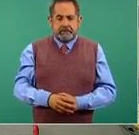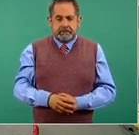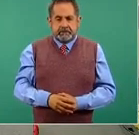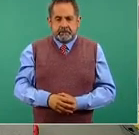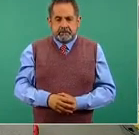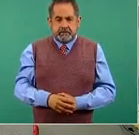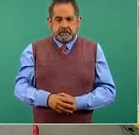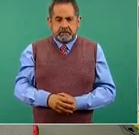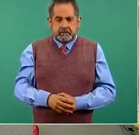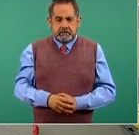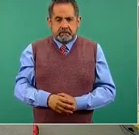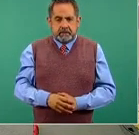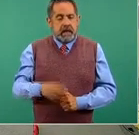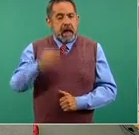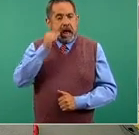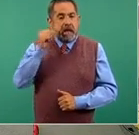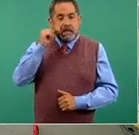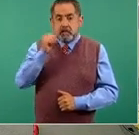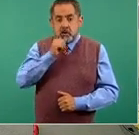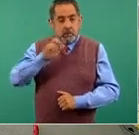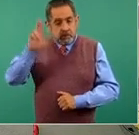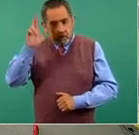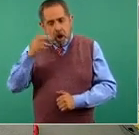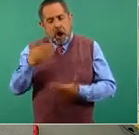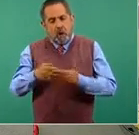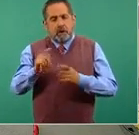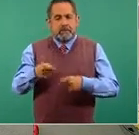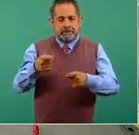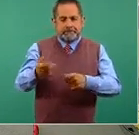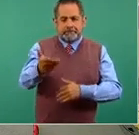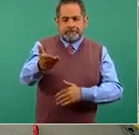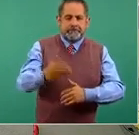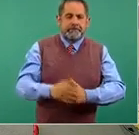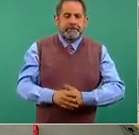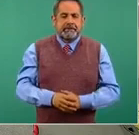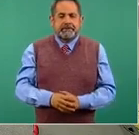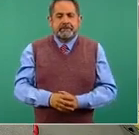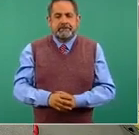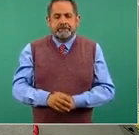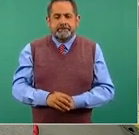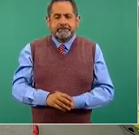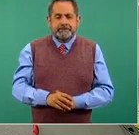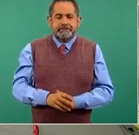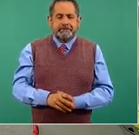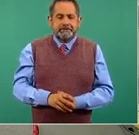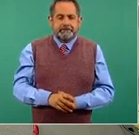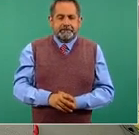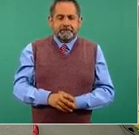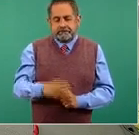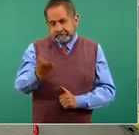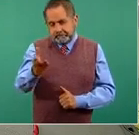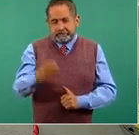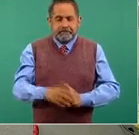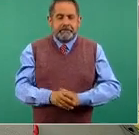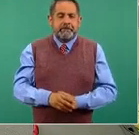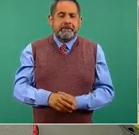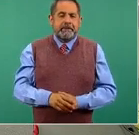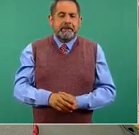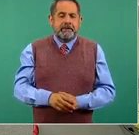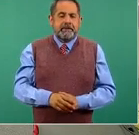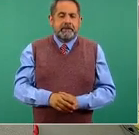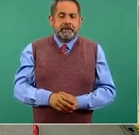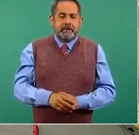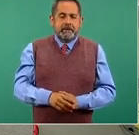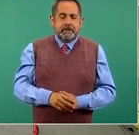escaneo, empezando por quienes no participaron ayer. Hoy no le va a tocar a Natalia. Por favor, adelante. Gracias, buenas